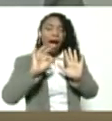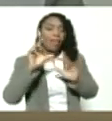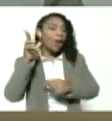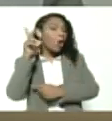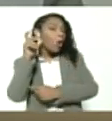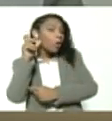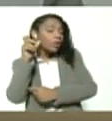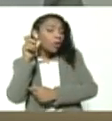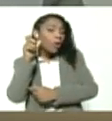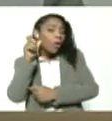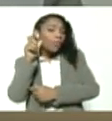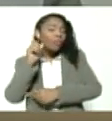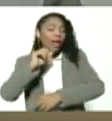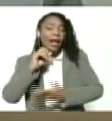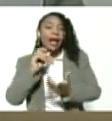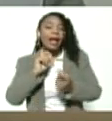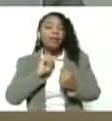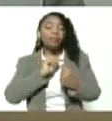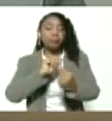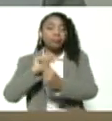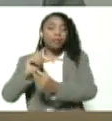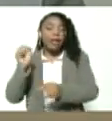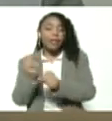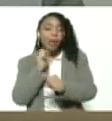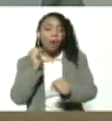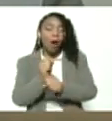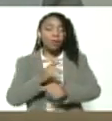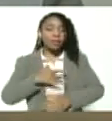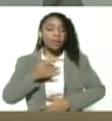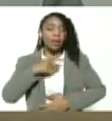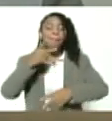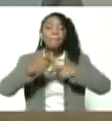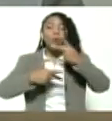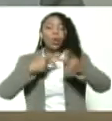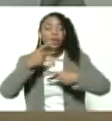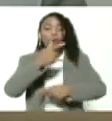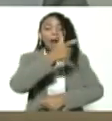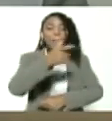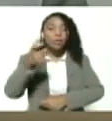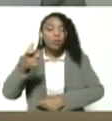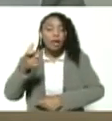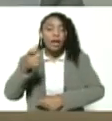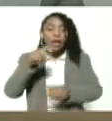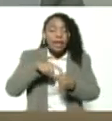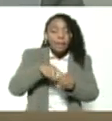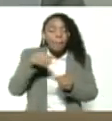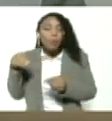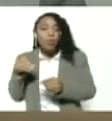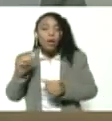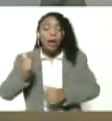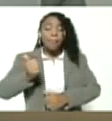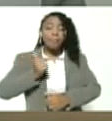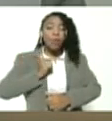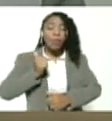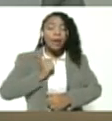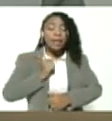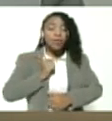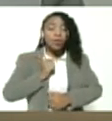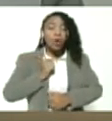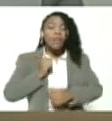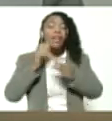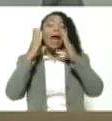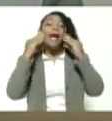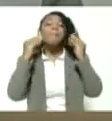de la dinámica y el sentir político del país y sacando el mejor provecho de la dilatada